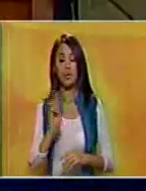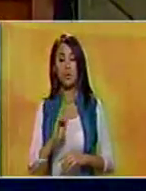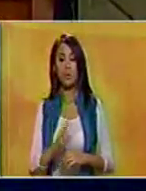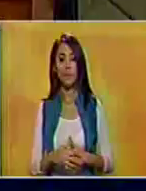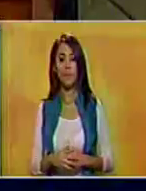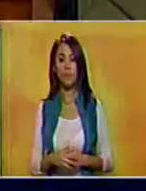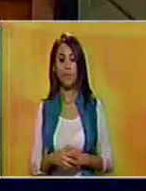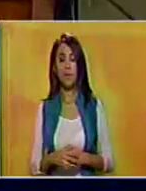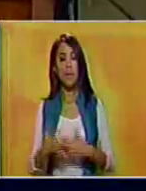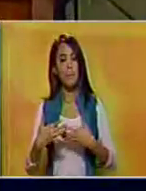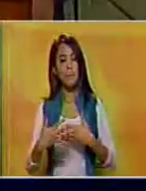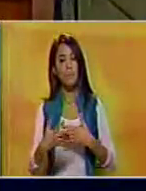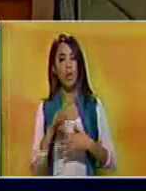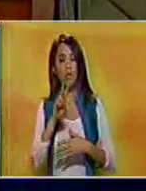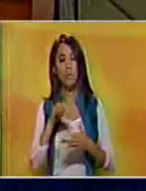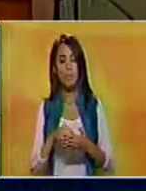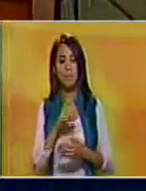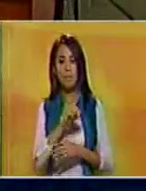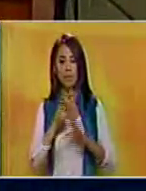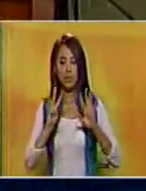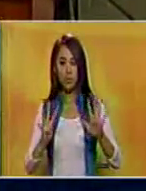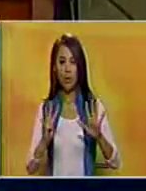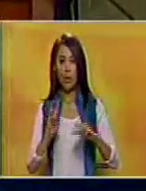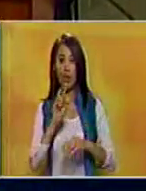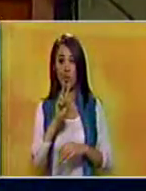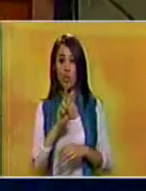periodo 2019-2025.